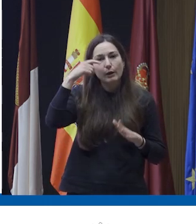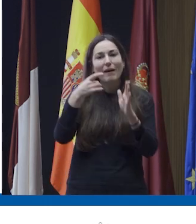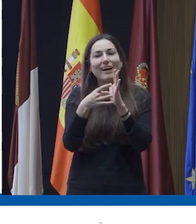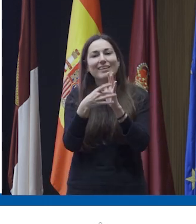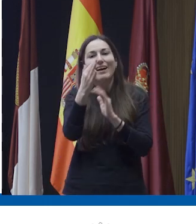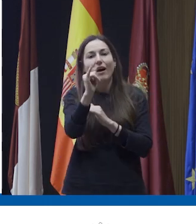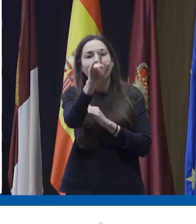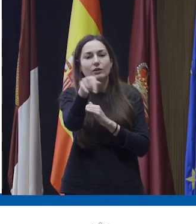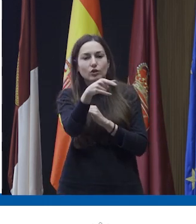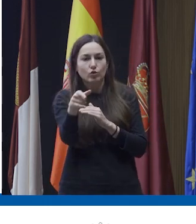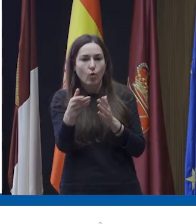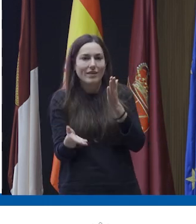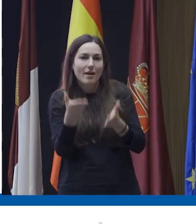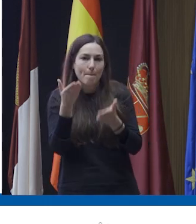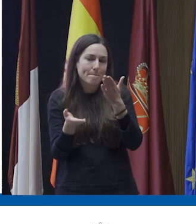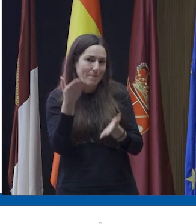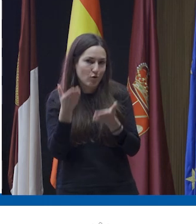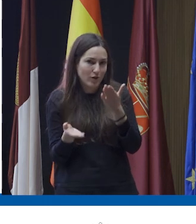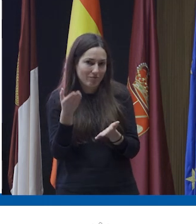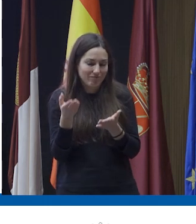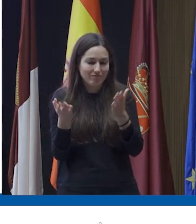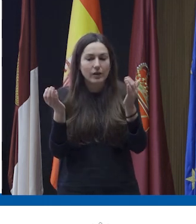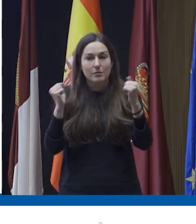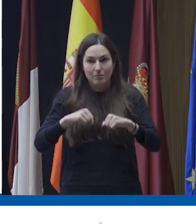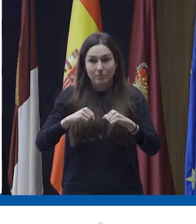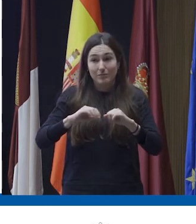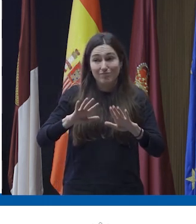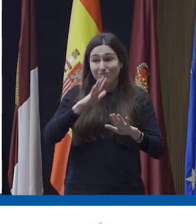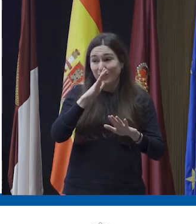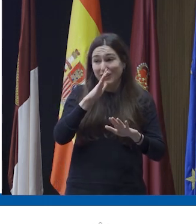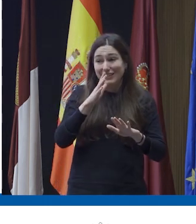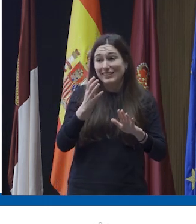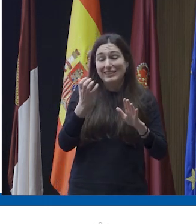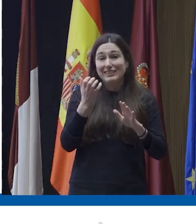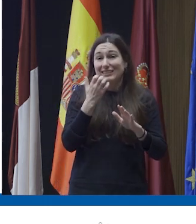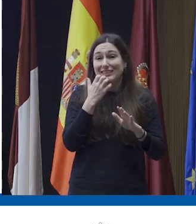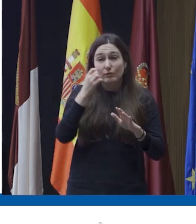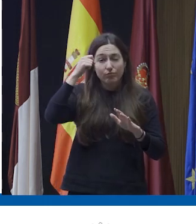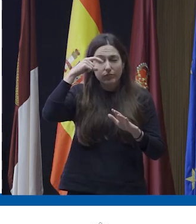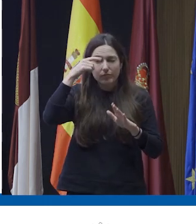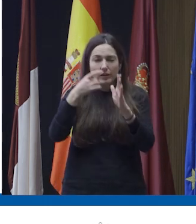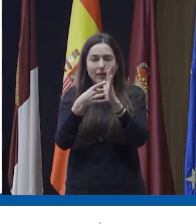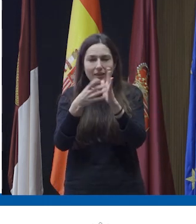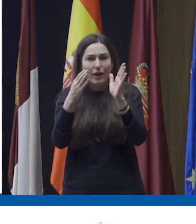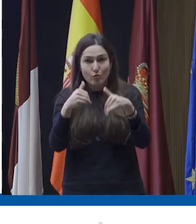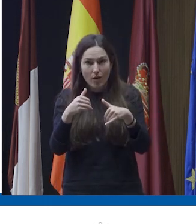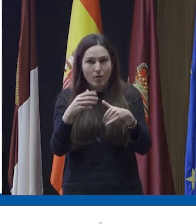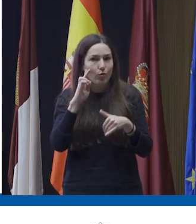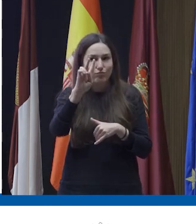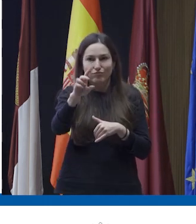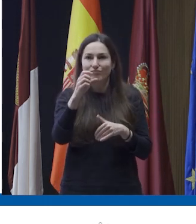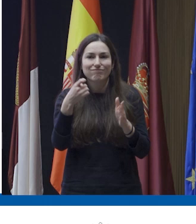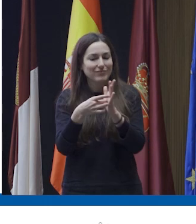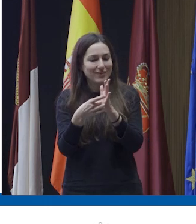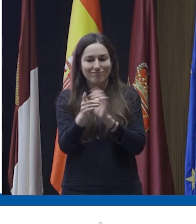esa calidad de la superficie del ojo y de la lágrima, porque si no va a tener mala calidad visual, va a empeorar antes de cada parpadeo,